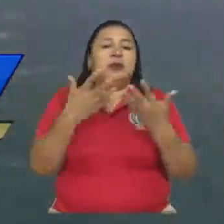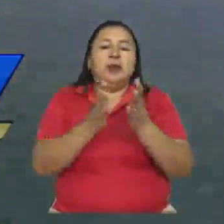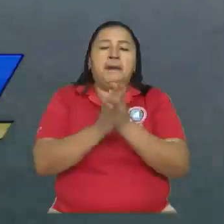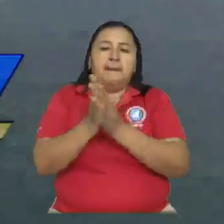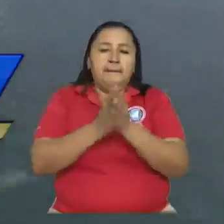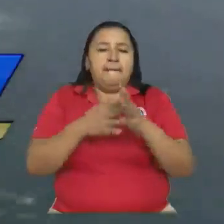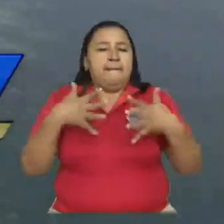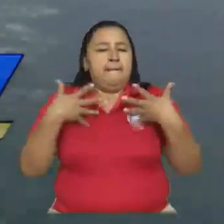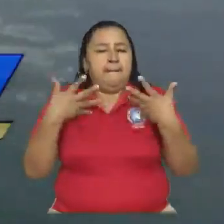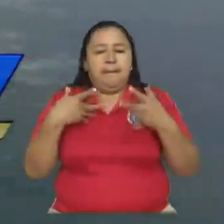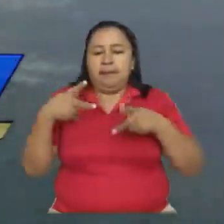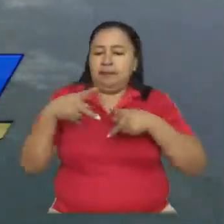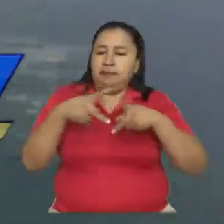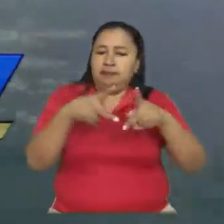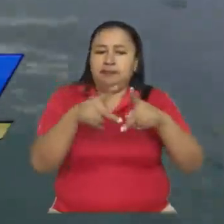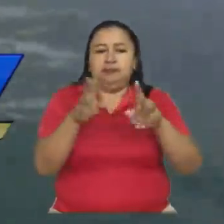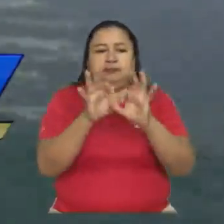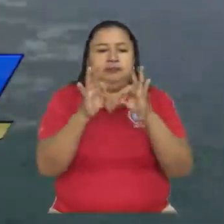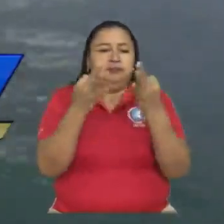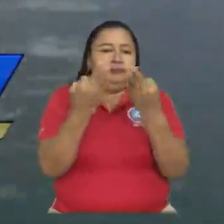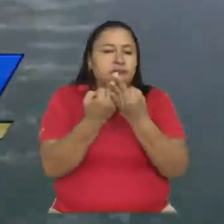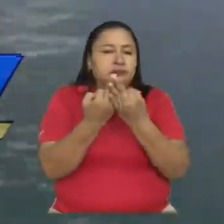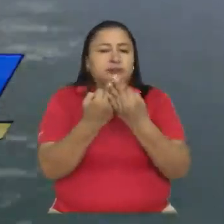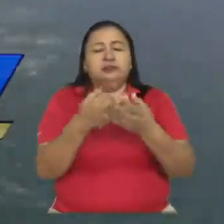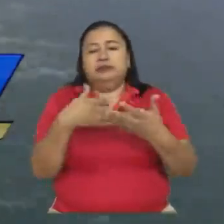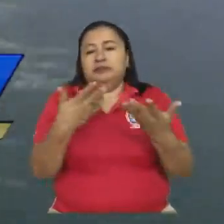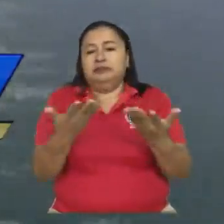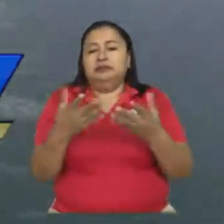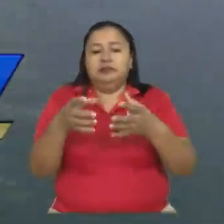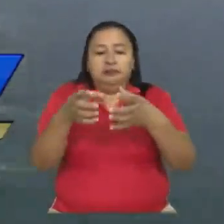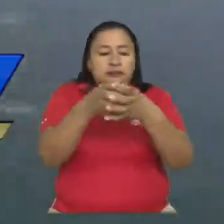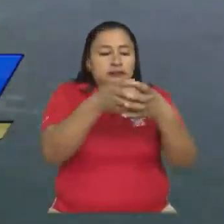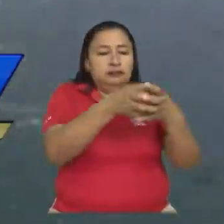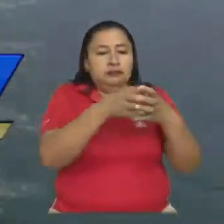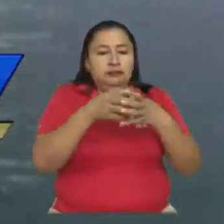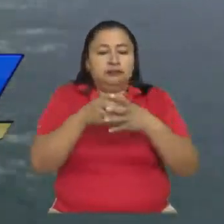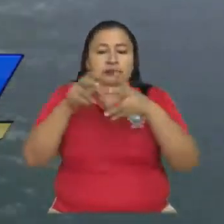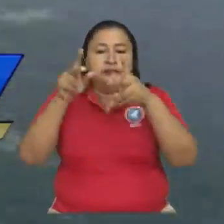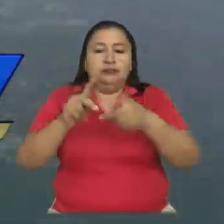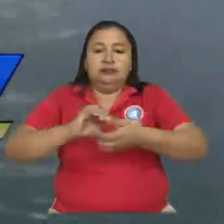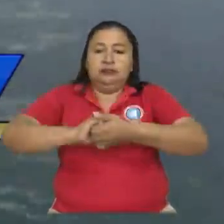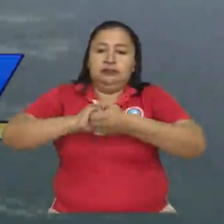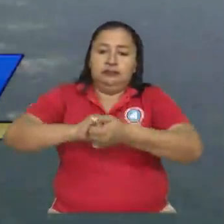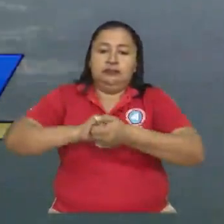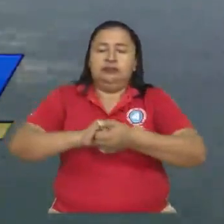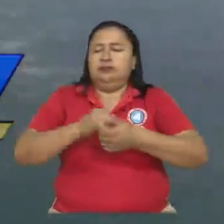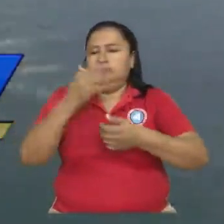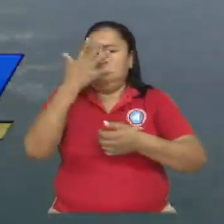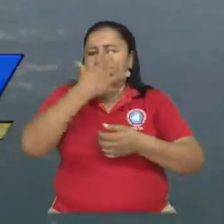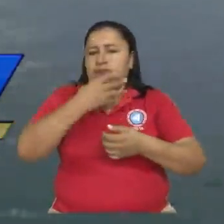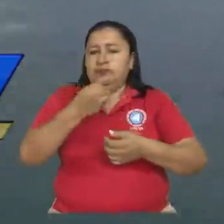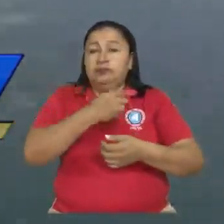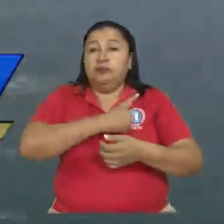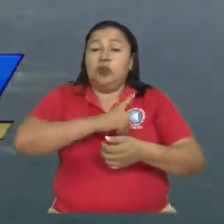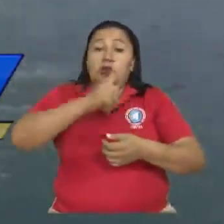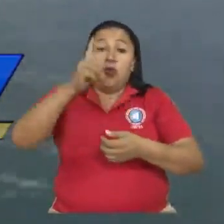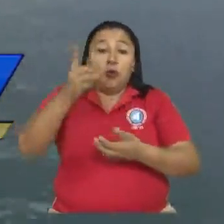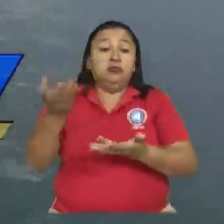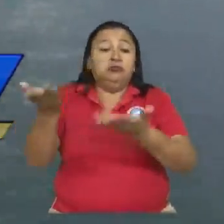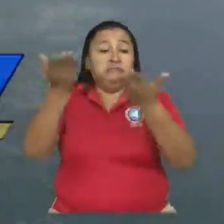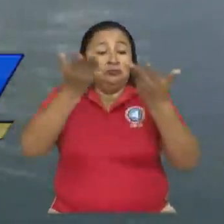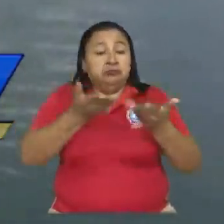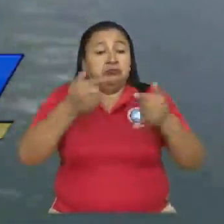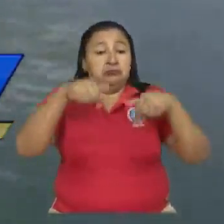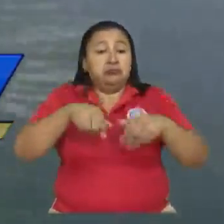disfrutar en familia, en comunidad, con los amigos, de las bellezas que Dios nos